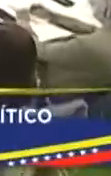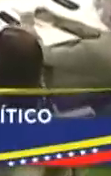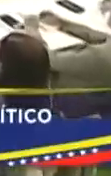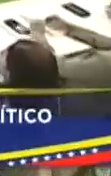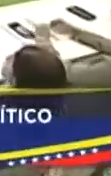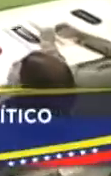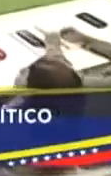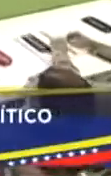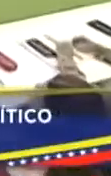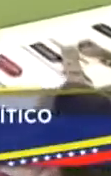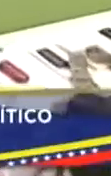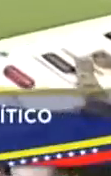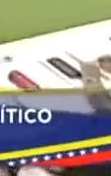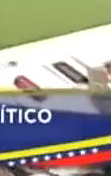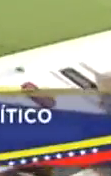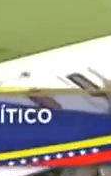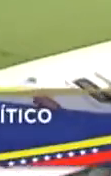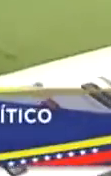recordando